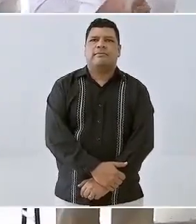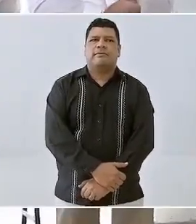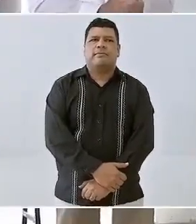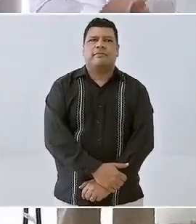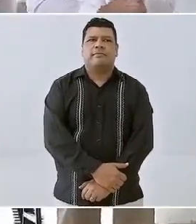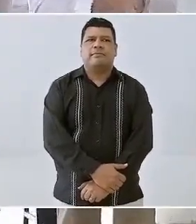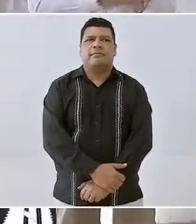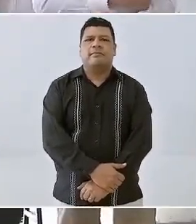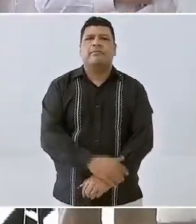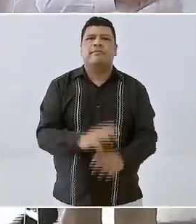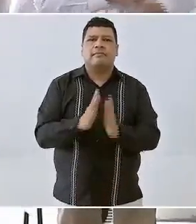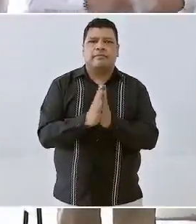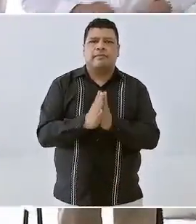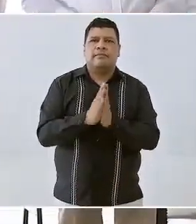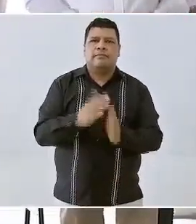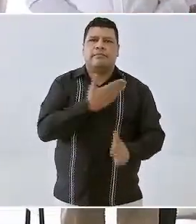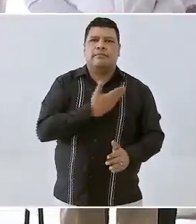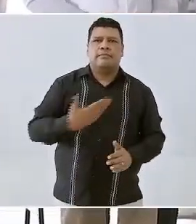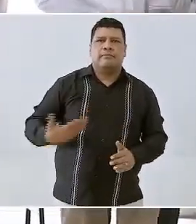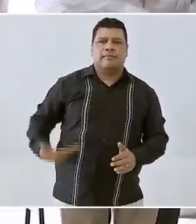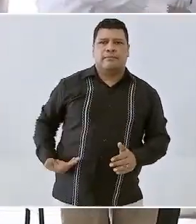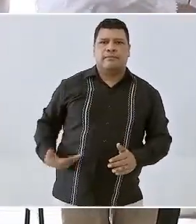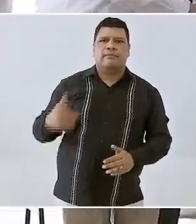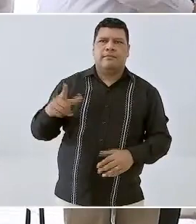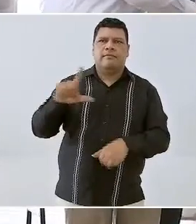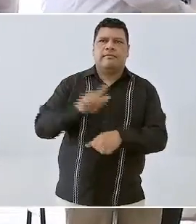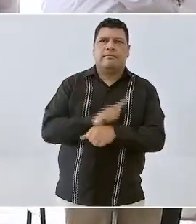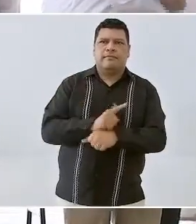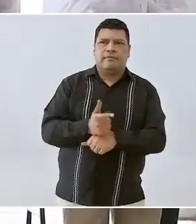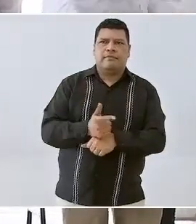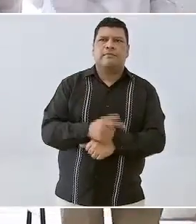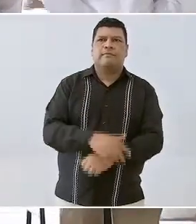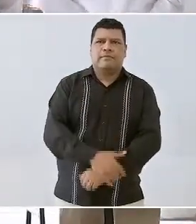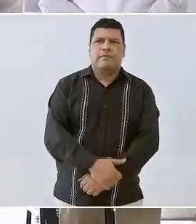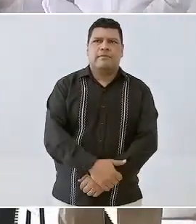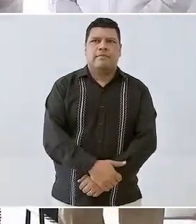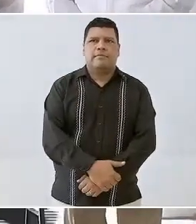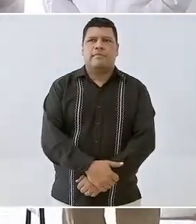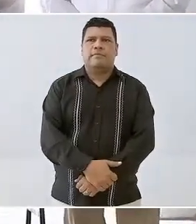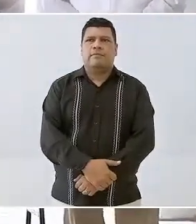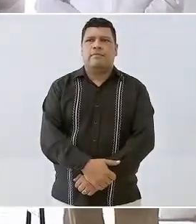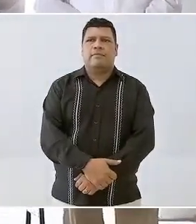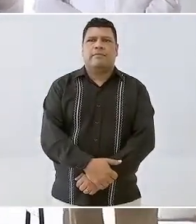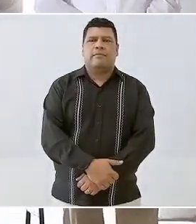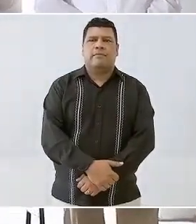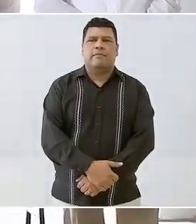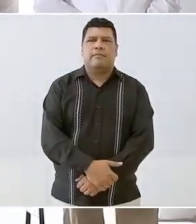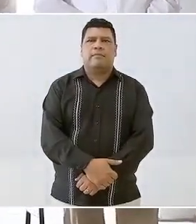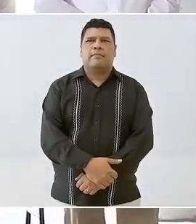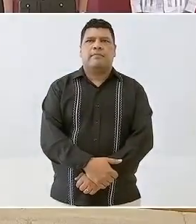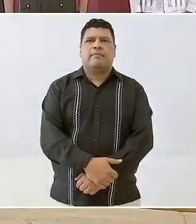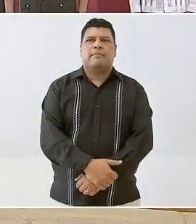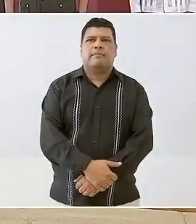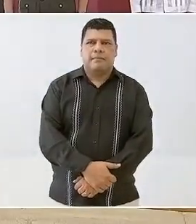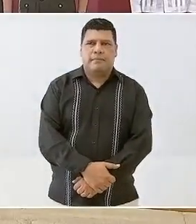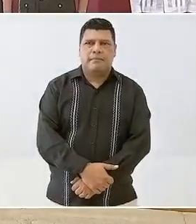Solicitamos al presidente de los Estados Unidos mexicanos, licenciado Andrés Manuel López Obrador, e integrantes del Presidium, llevar a